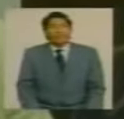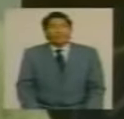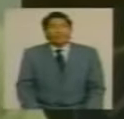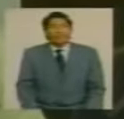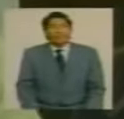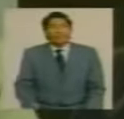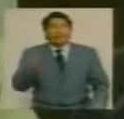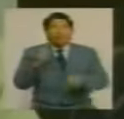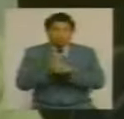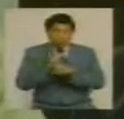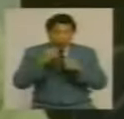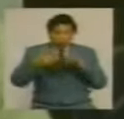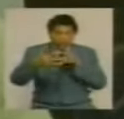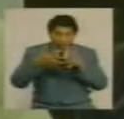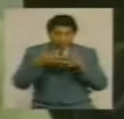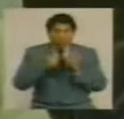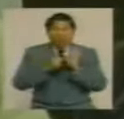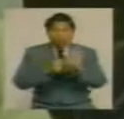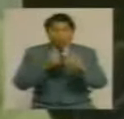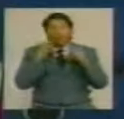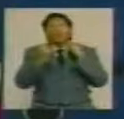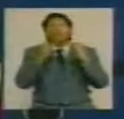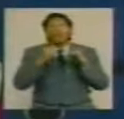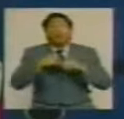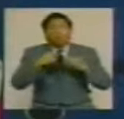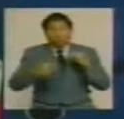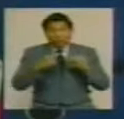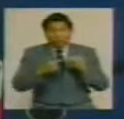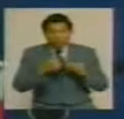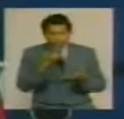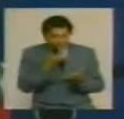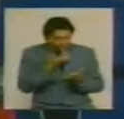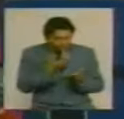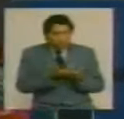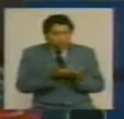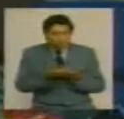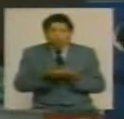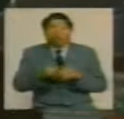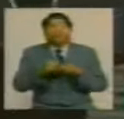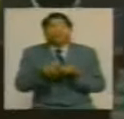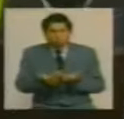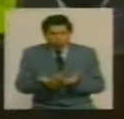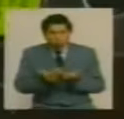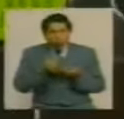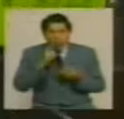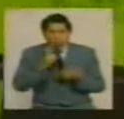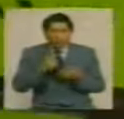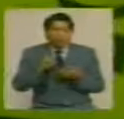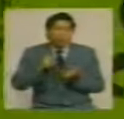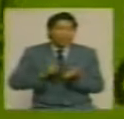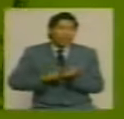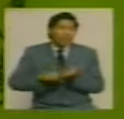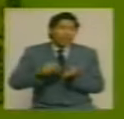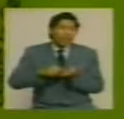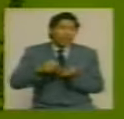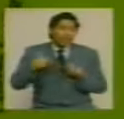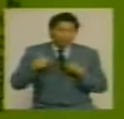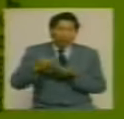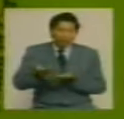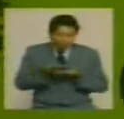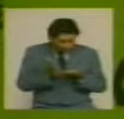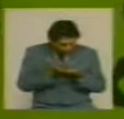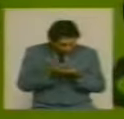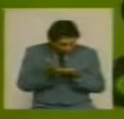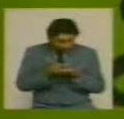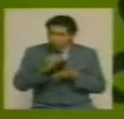El Ministerio de Transparencia presentó informes sobre la verificación de oficio de declaraciones juradas de bienes y rentas de servidores y exservidores del